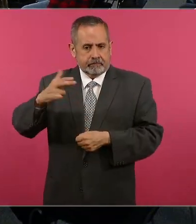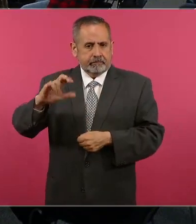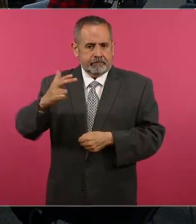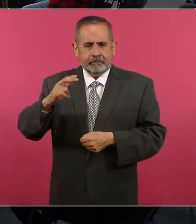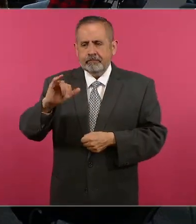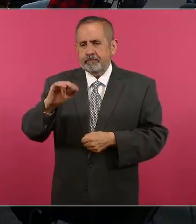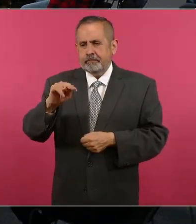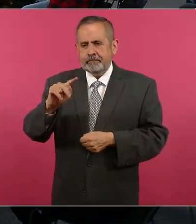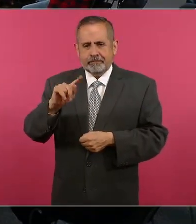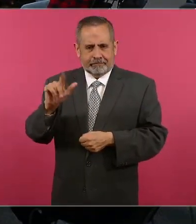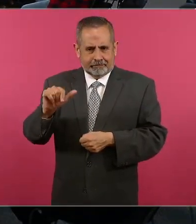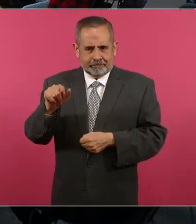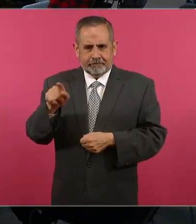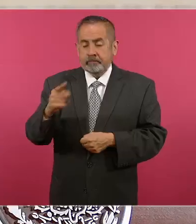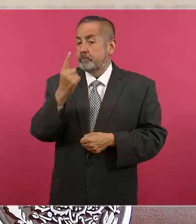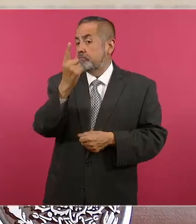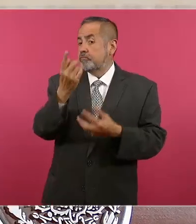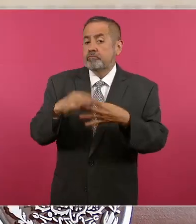muy importante